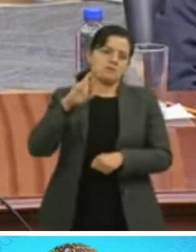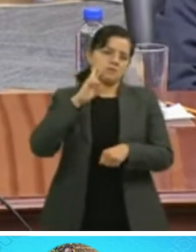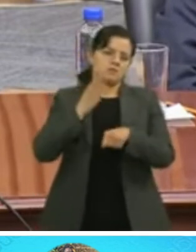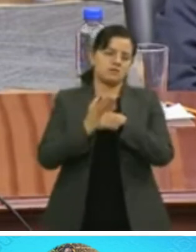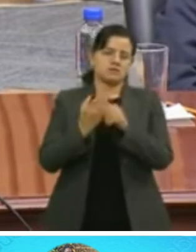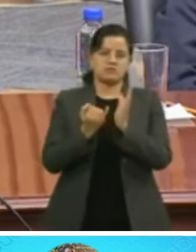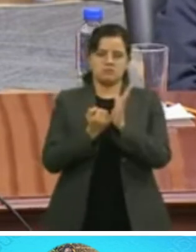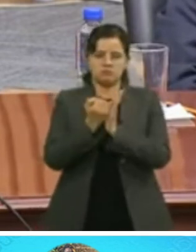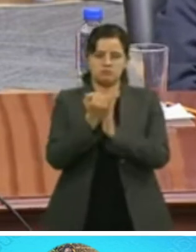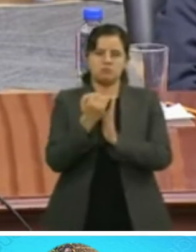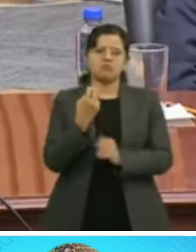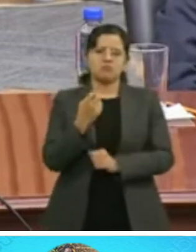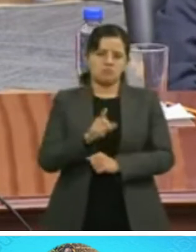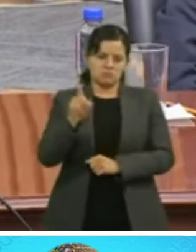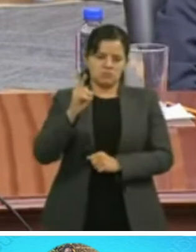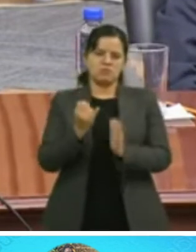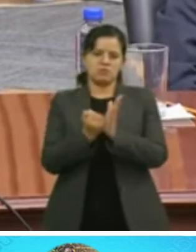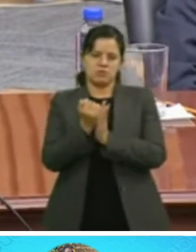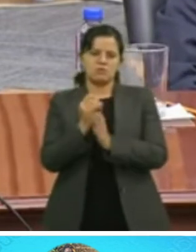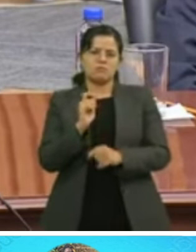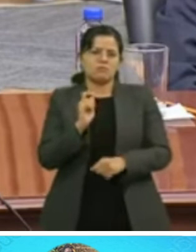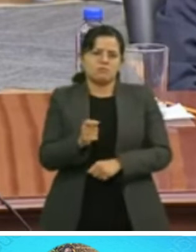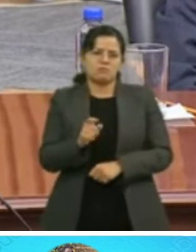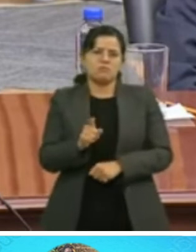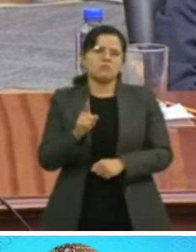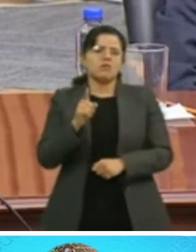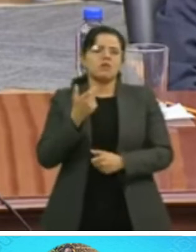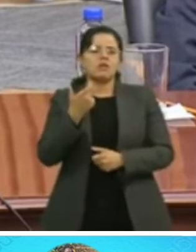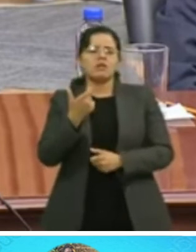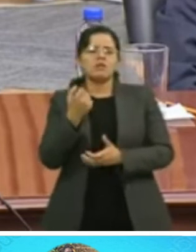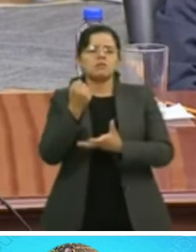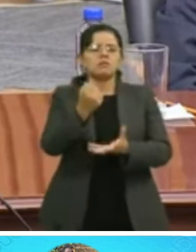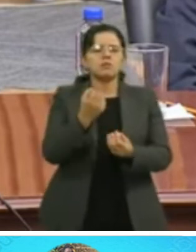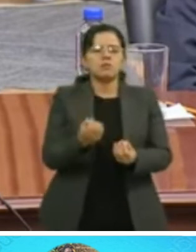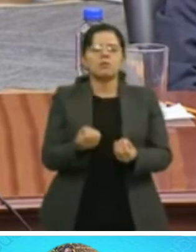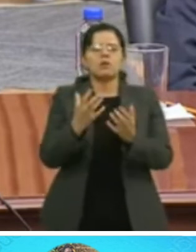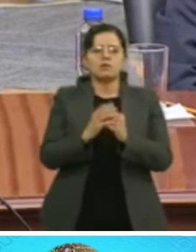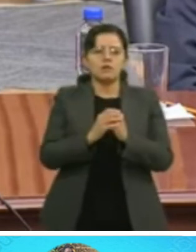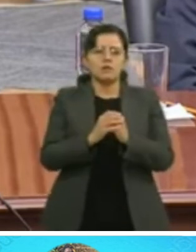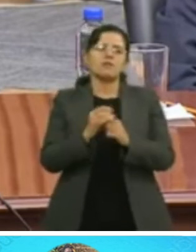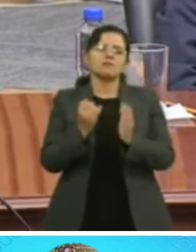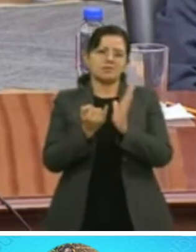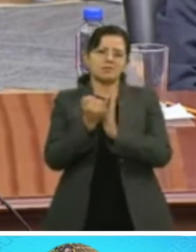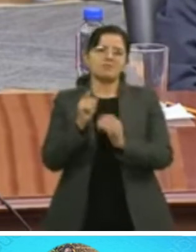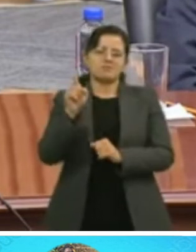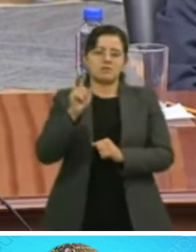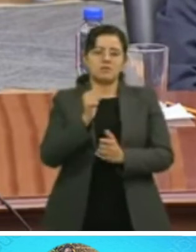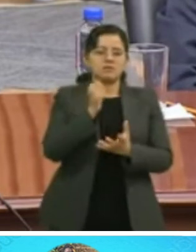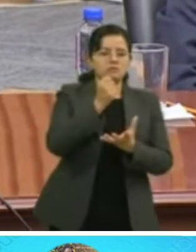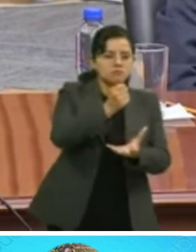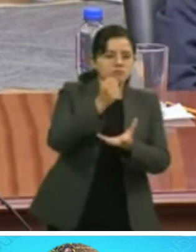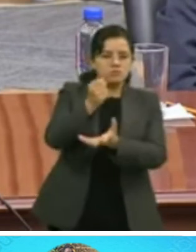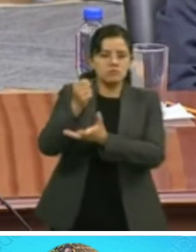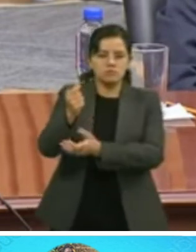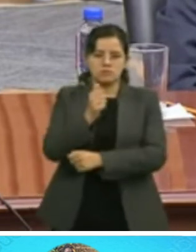que es una facultad exclusiva de la Cámara de Diputados el determinar el presupuesto de egresos de la Federación y asignar los recursos a cada ente,